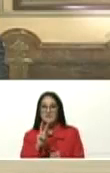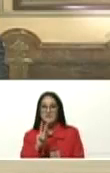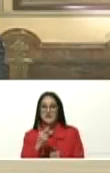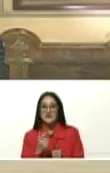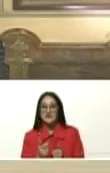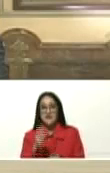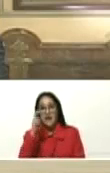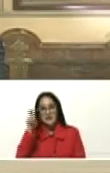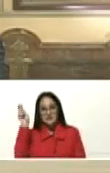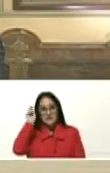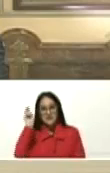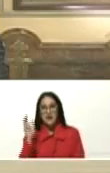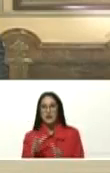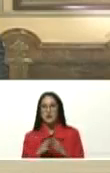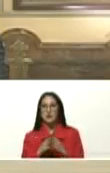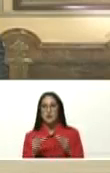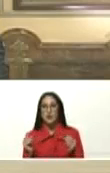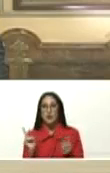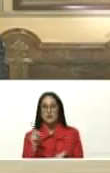y todos los ustedes que están aquí.